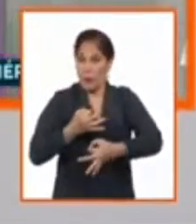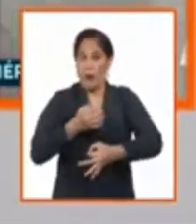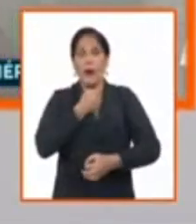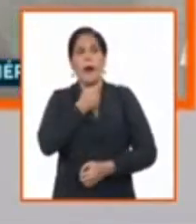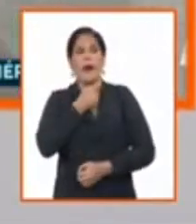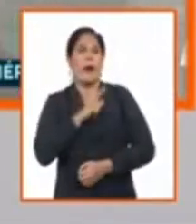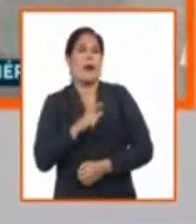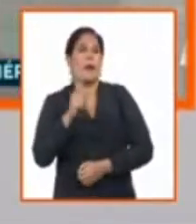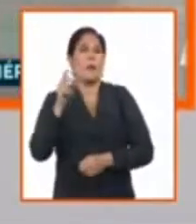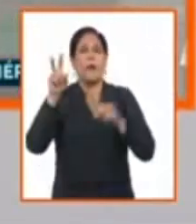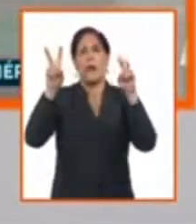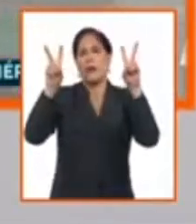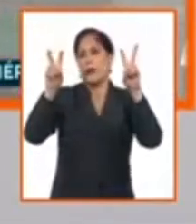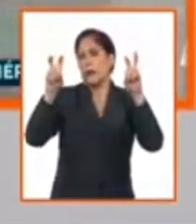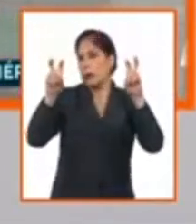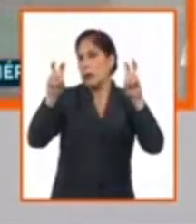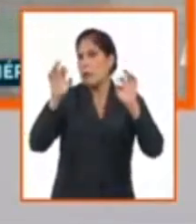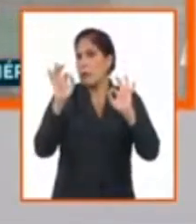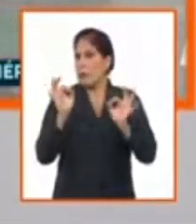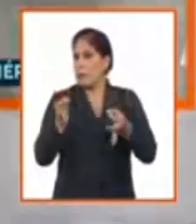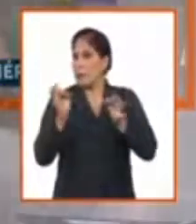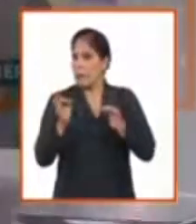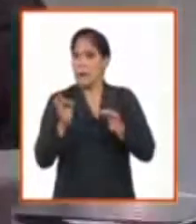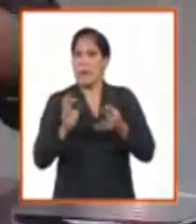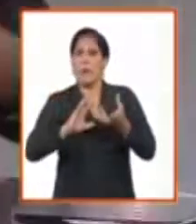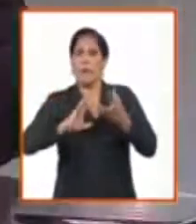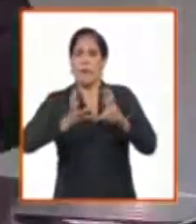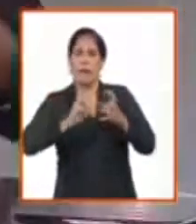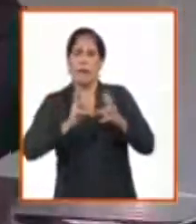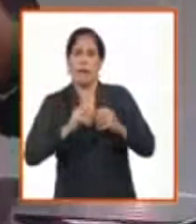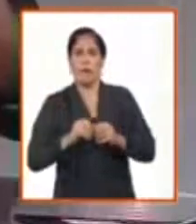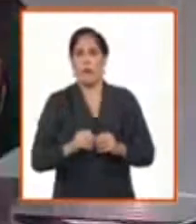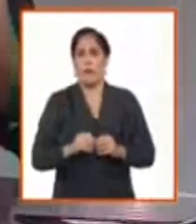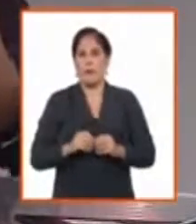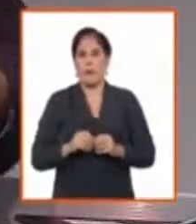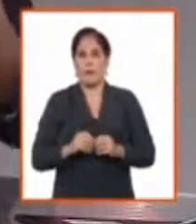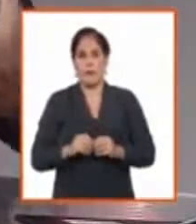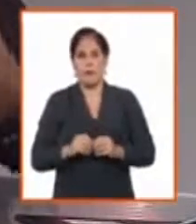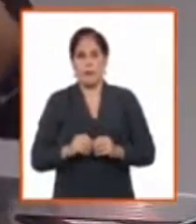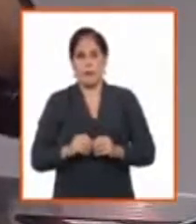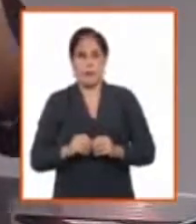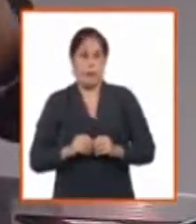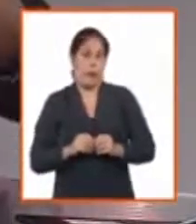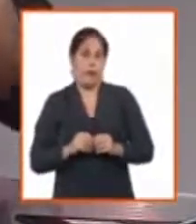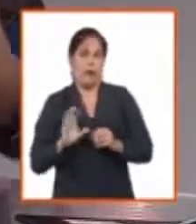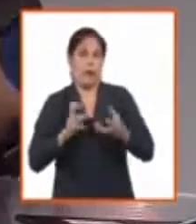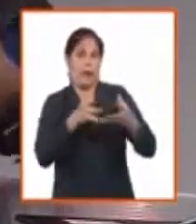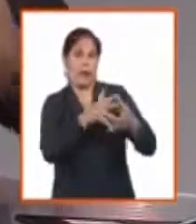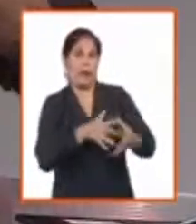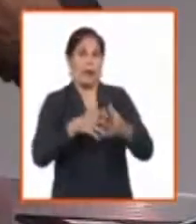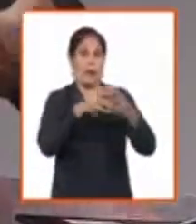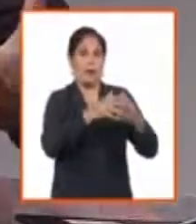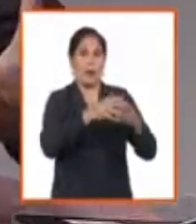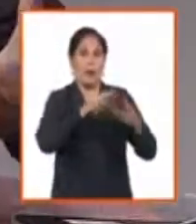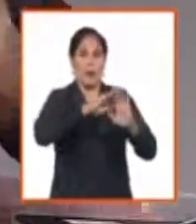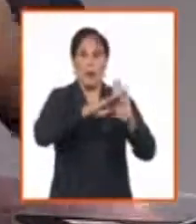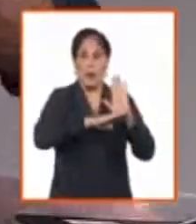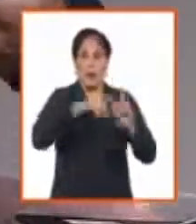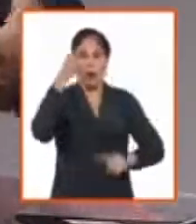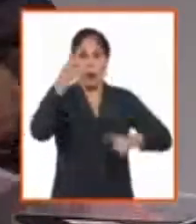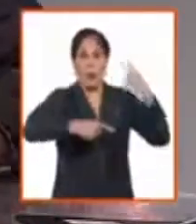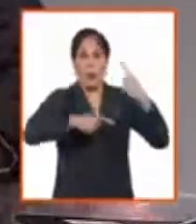de esta esta matriz que ha querido establecer eeuu que las medidas contra cuba contra el